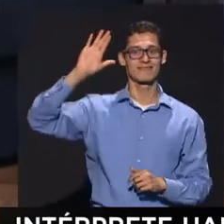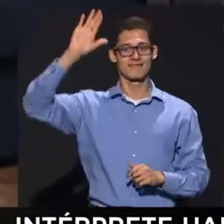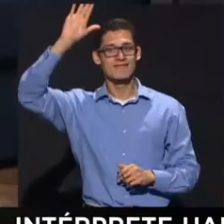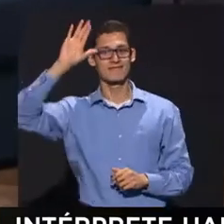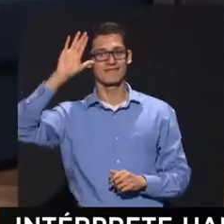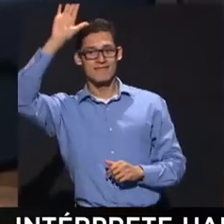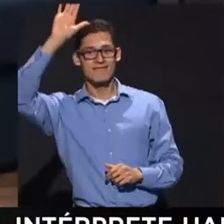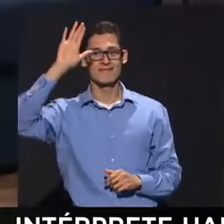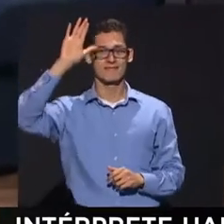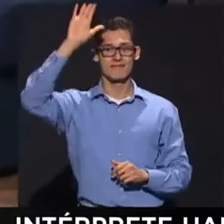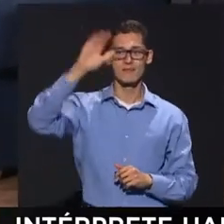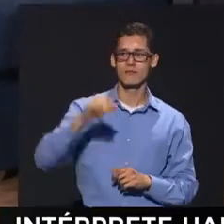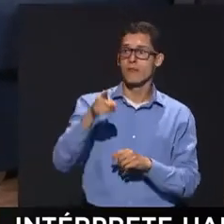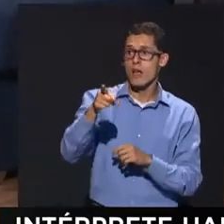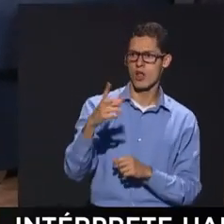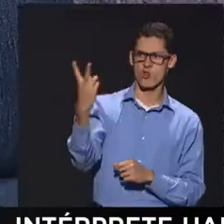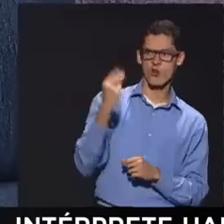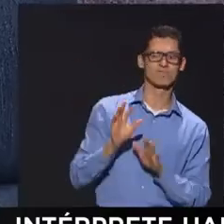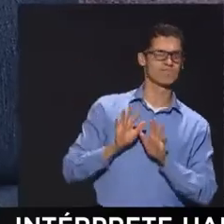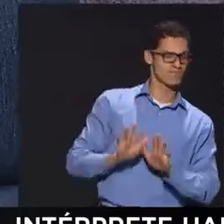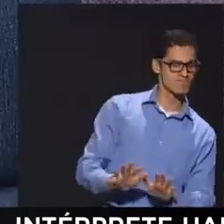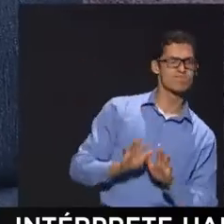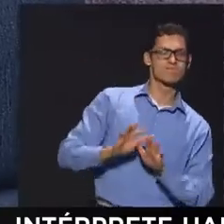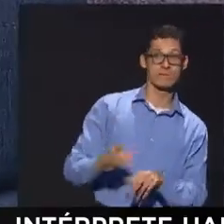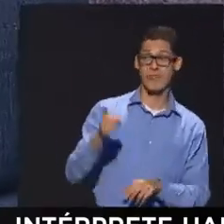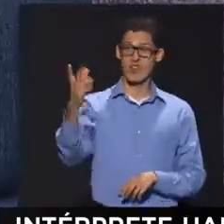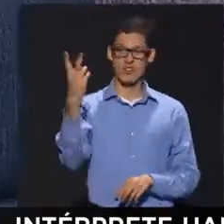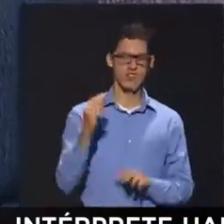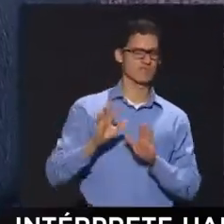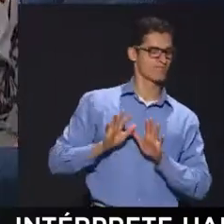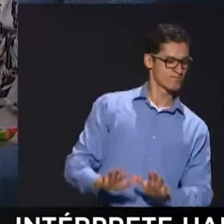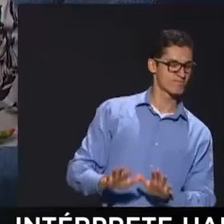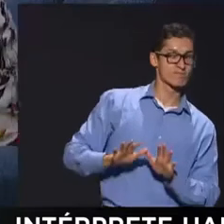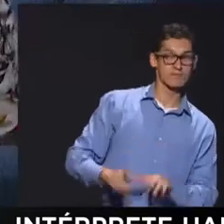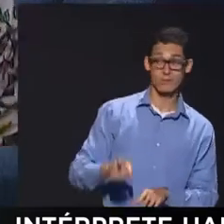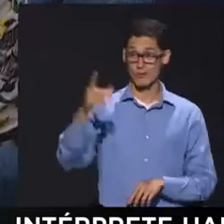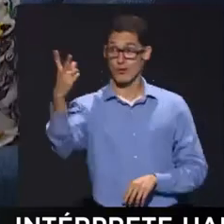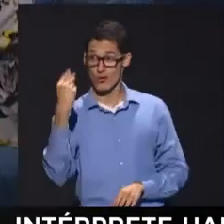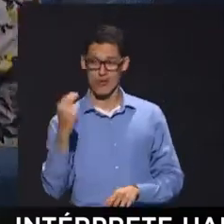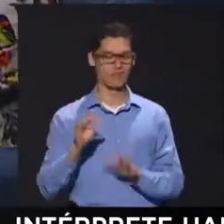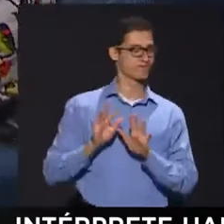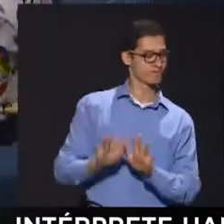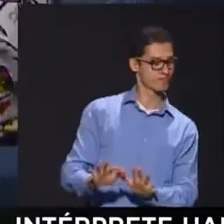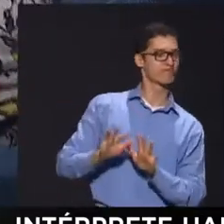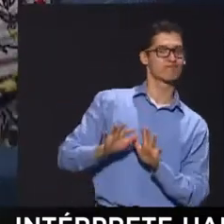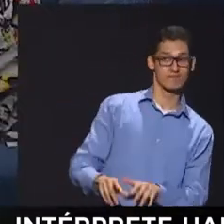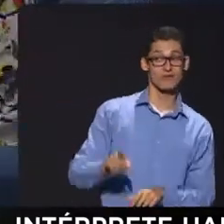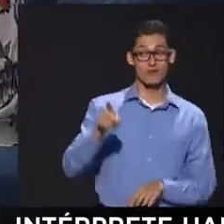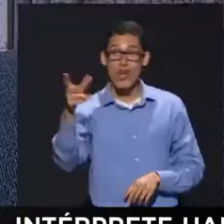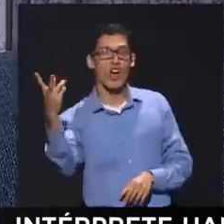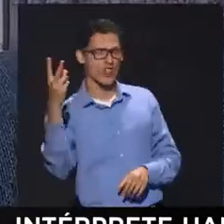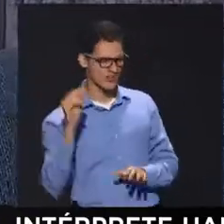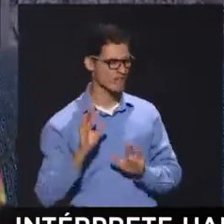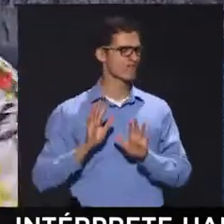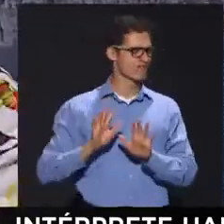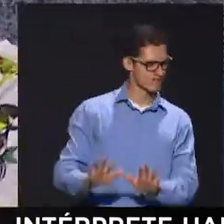la mano. Alza y la si mano. Dice que no, va a caer. Y si dice que no, va a caer. Y si dice que no, va a caer.